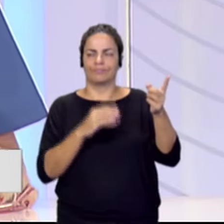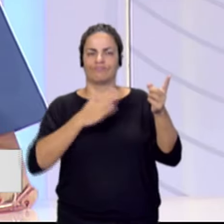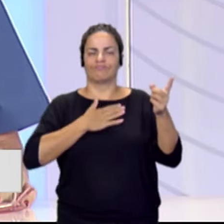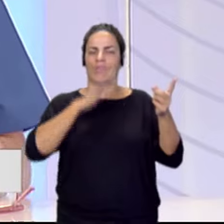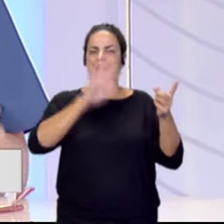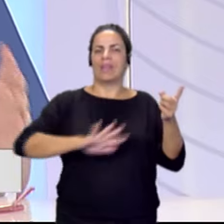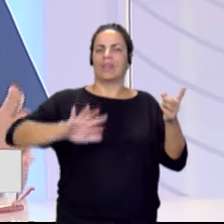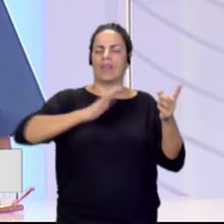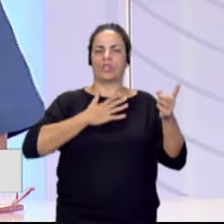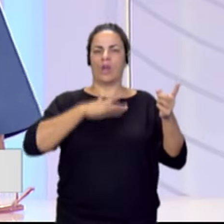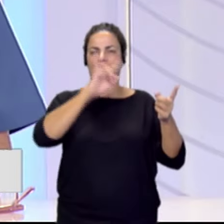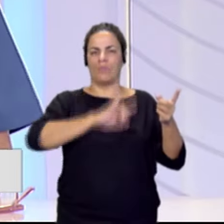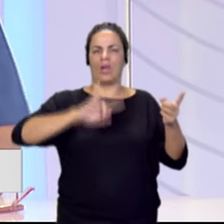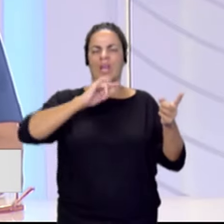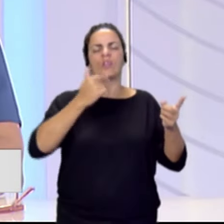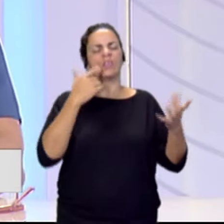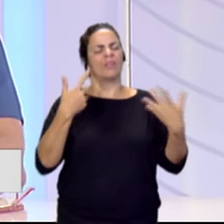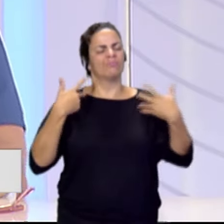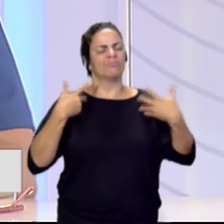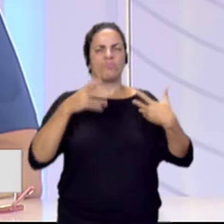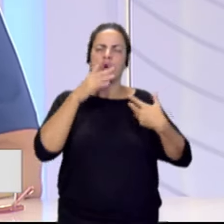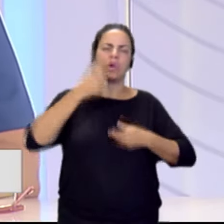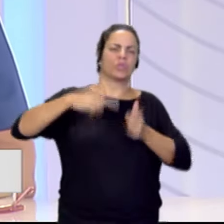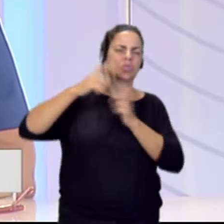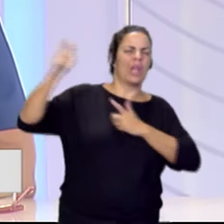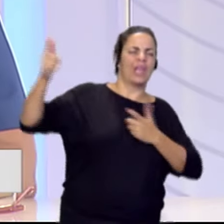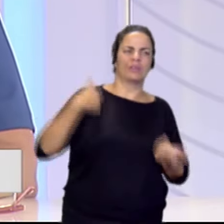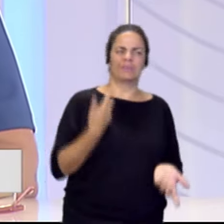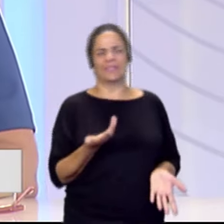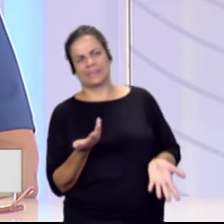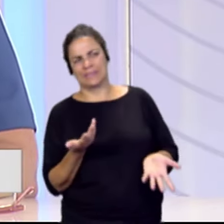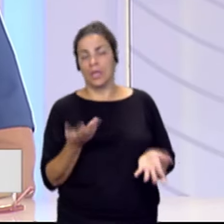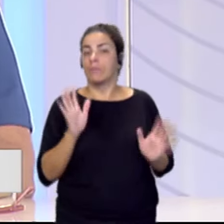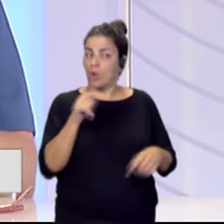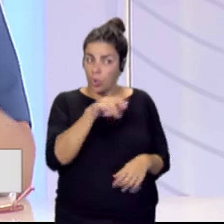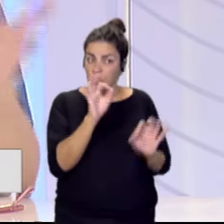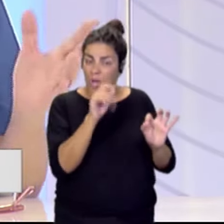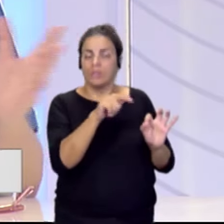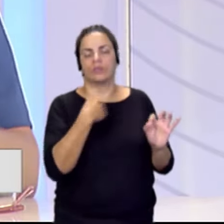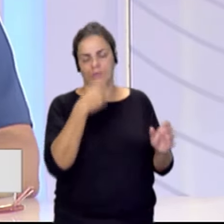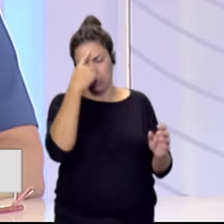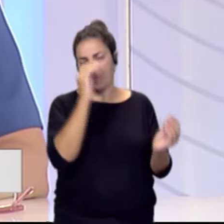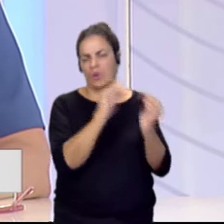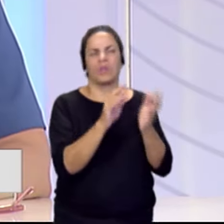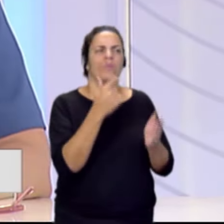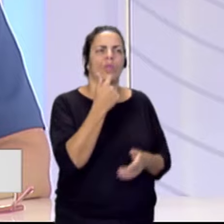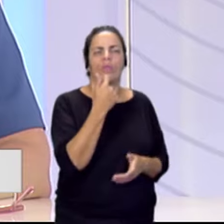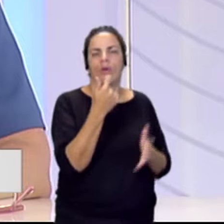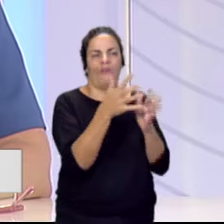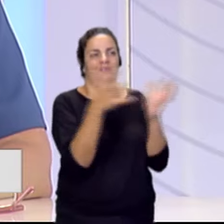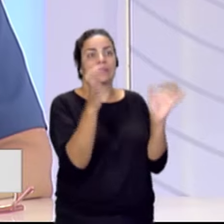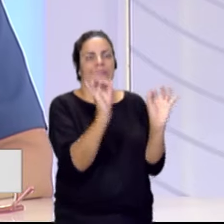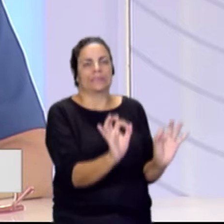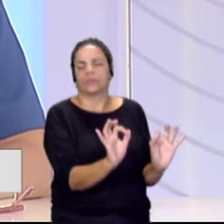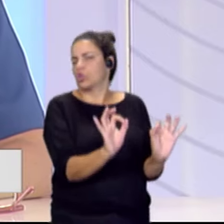canario de la lejanía, pero yo creo que ahí sí estoy de acuerdo. Y lo dijo, dice, estamos, no digo palabras textuales, pero algo así